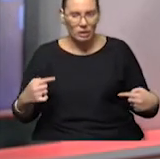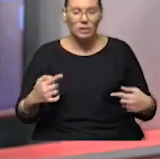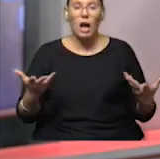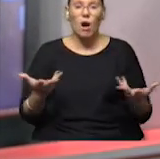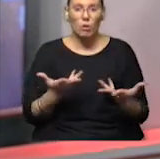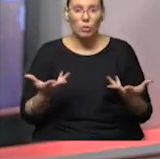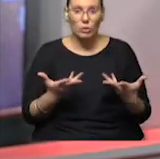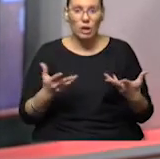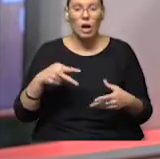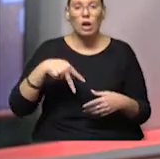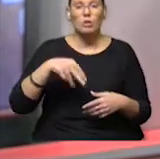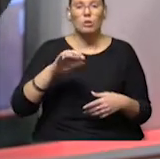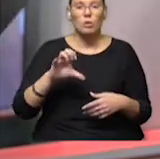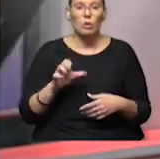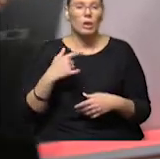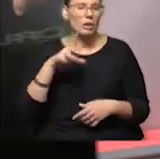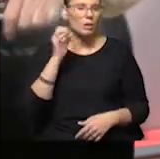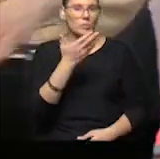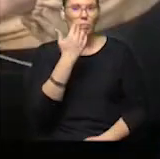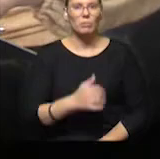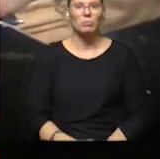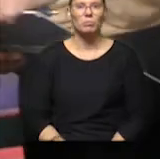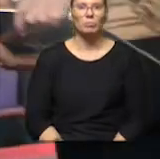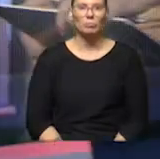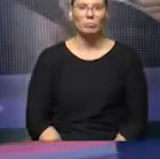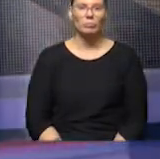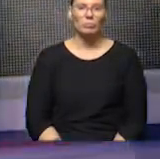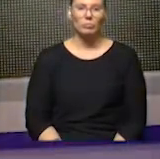ahora... Nos vamos con Noé Santana. Escuchamos.